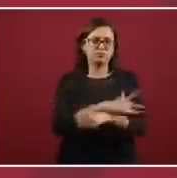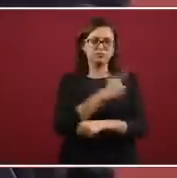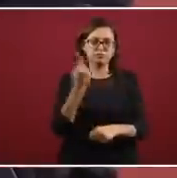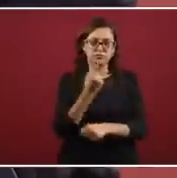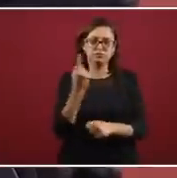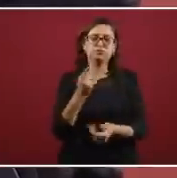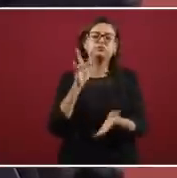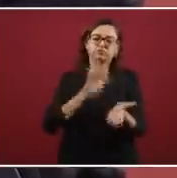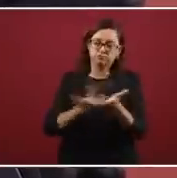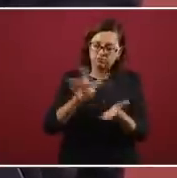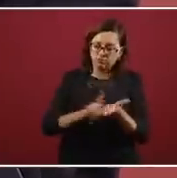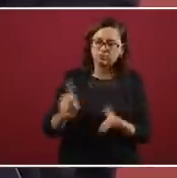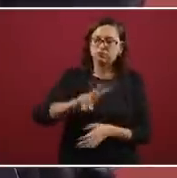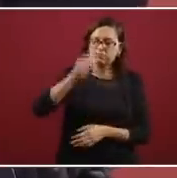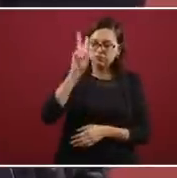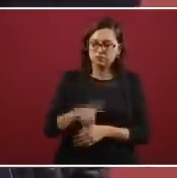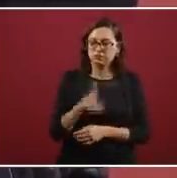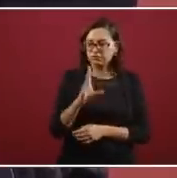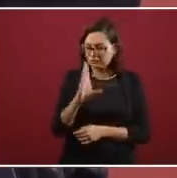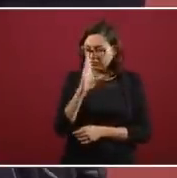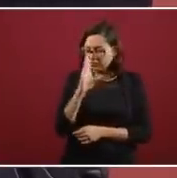apoyo sin